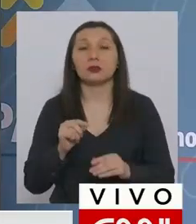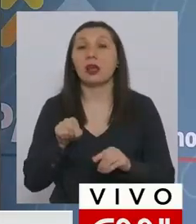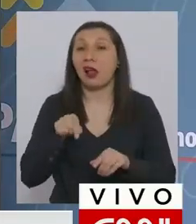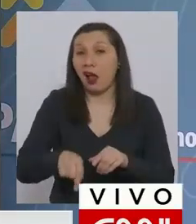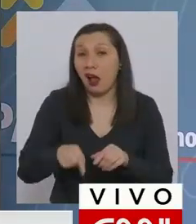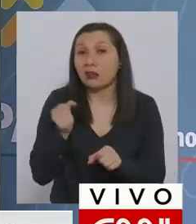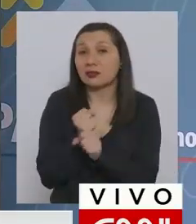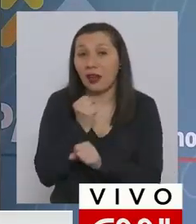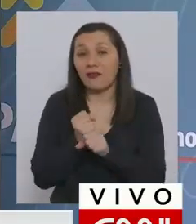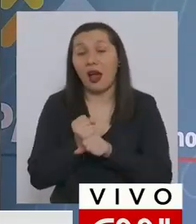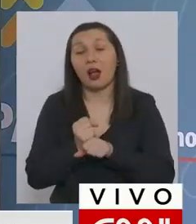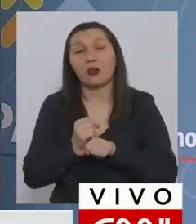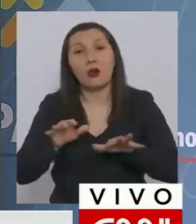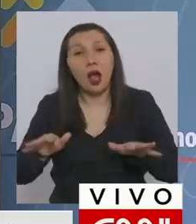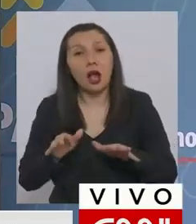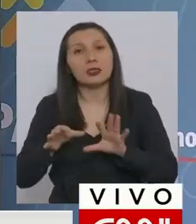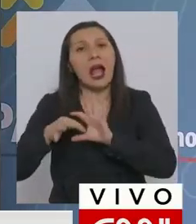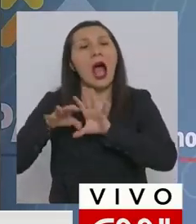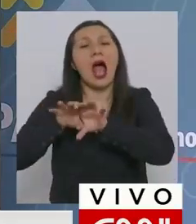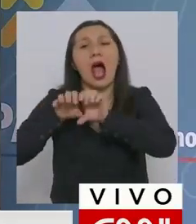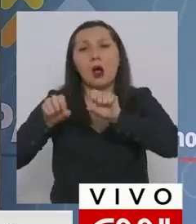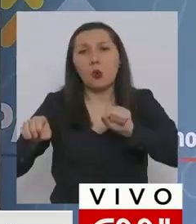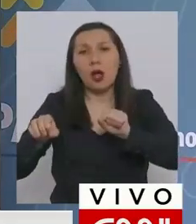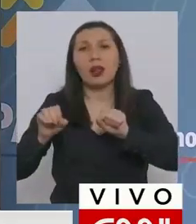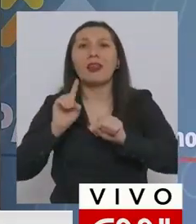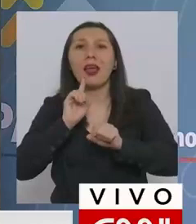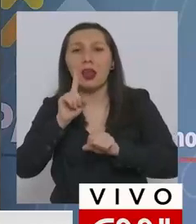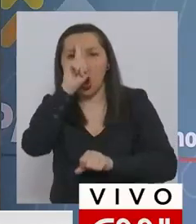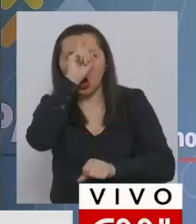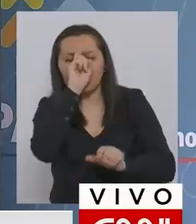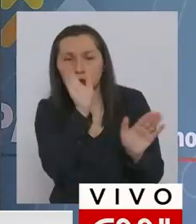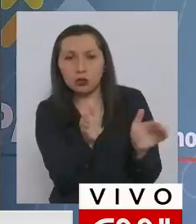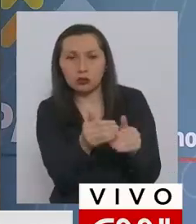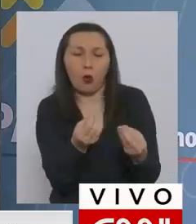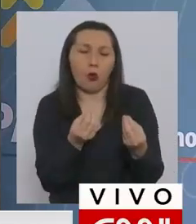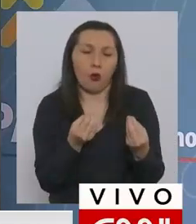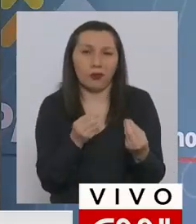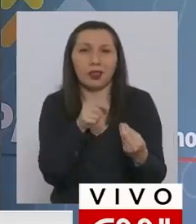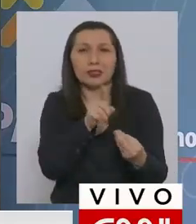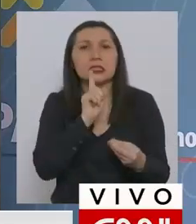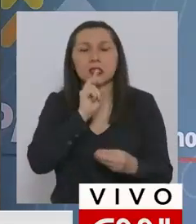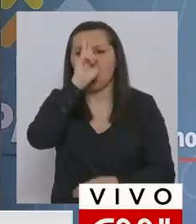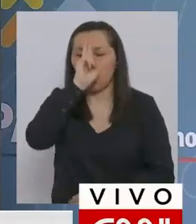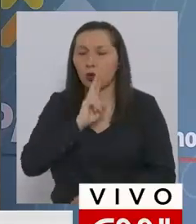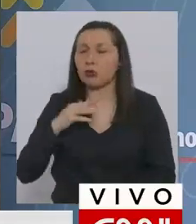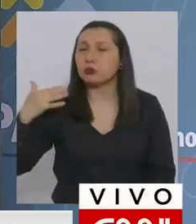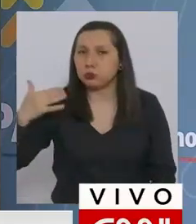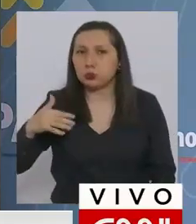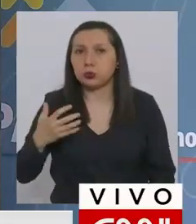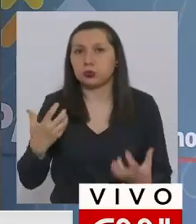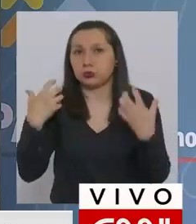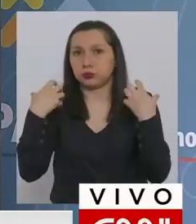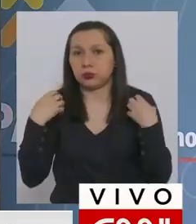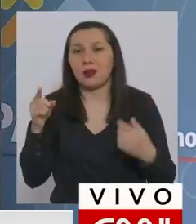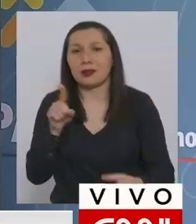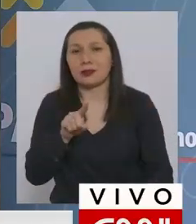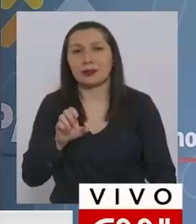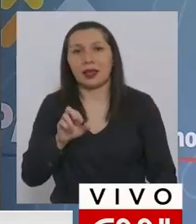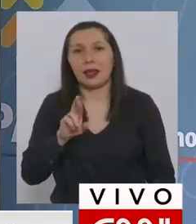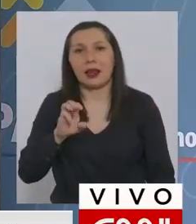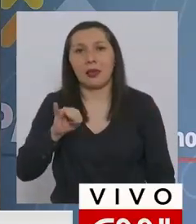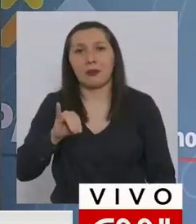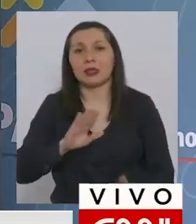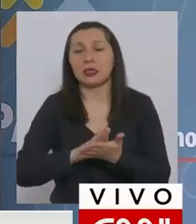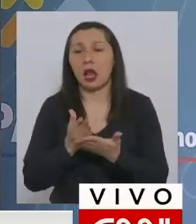Salud Pública ya aprobó esta vacuna en ese rango etario. Eso es una muy buena noticia porque sabemos que nuestro programa